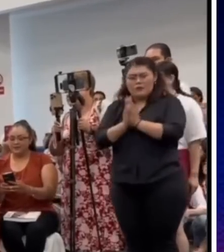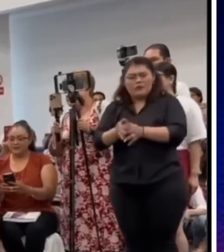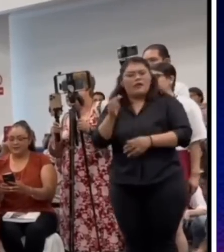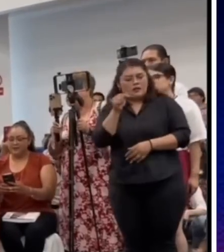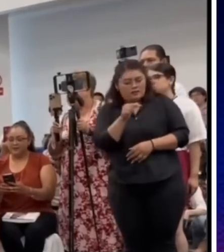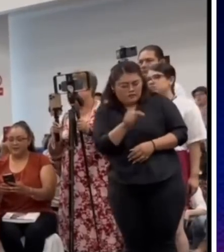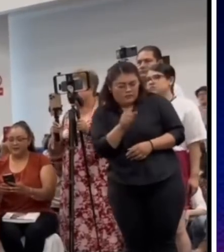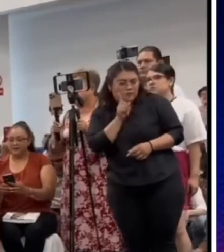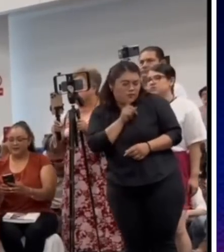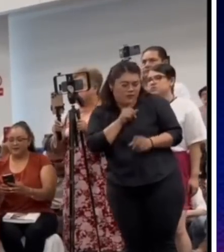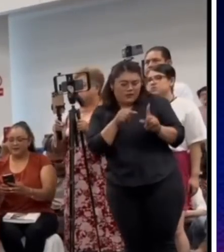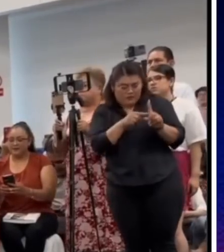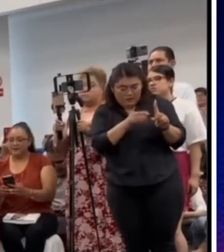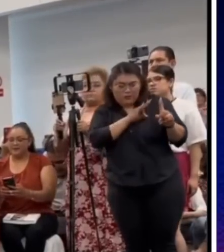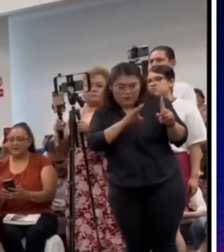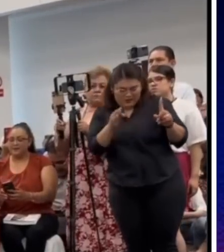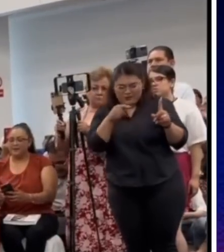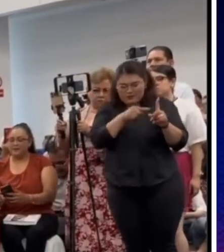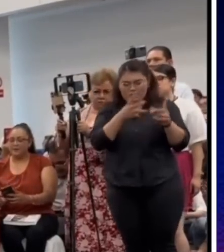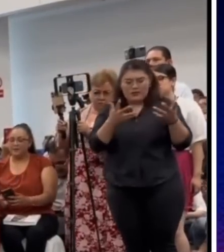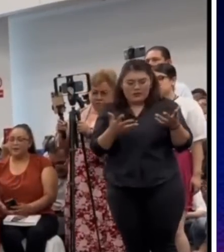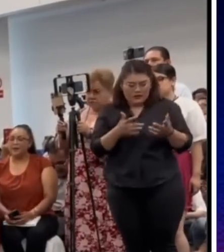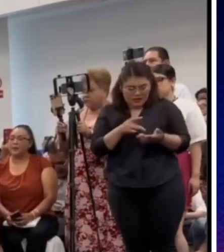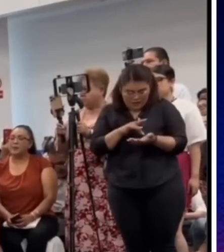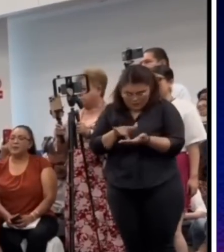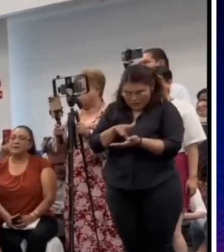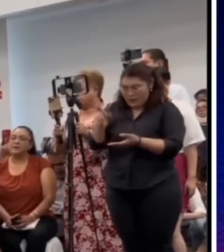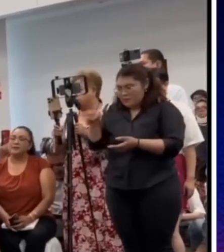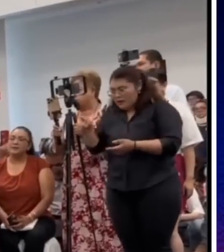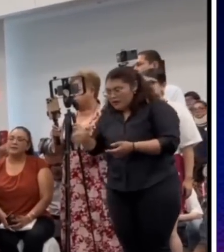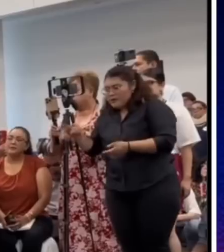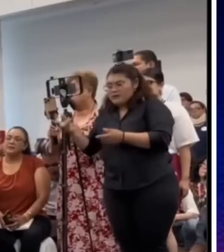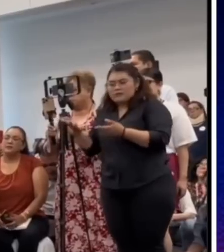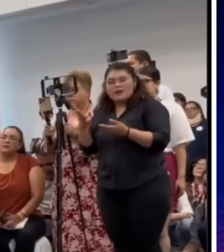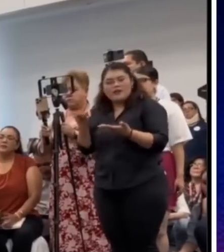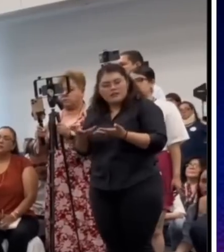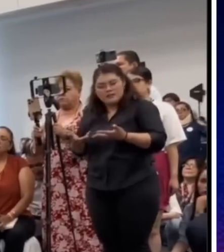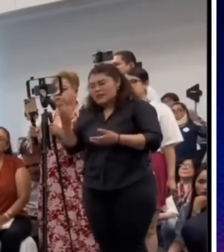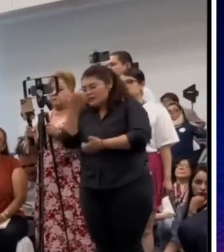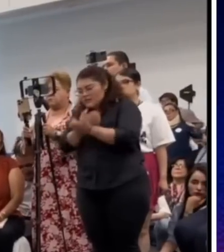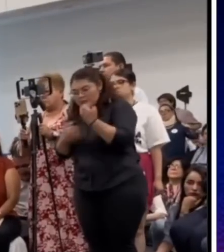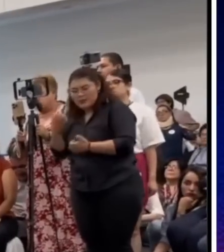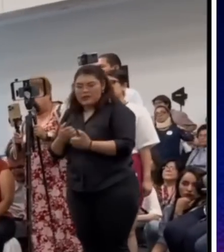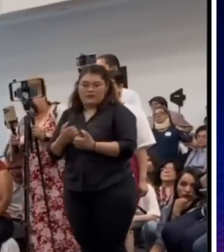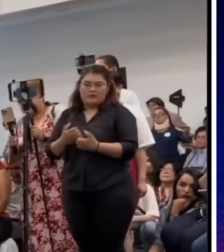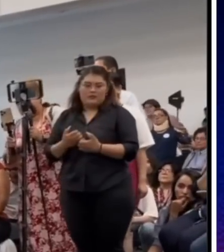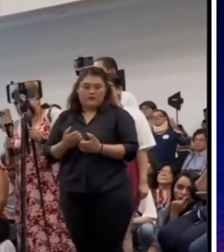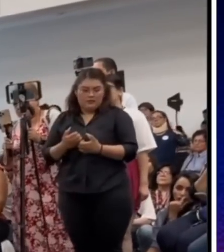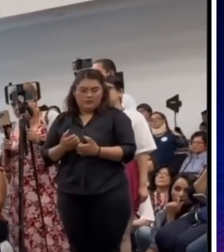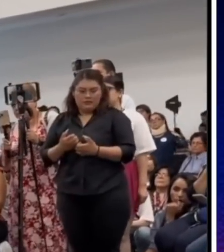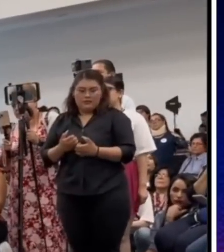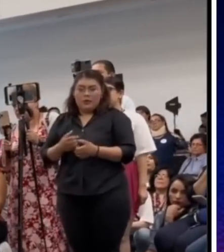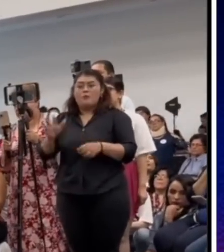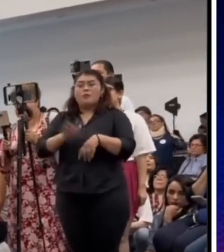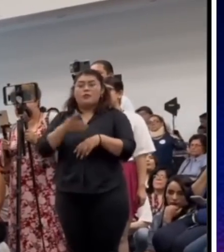caso y que no lo llevara a la Fiscalía General de Justicia y que lo analizara, porque estábamos hablando de un